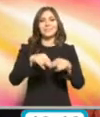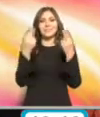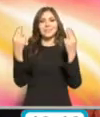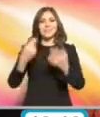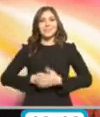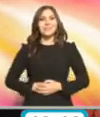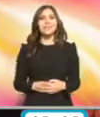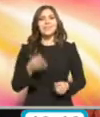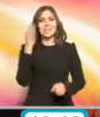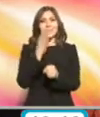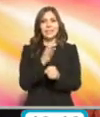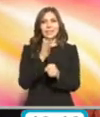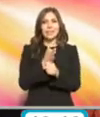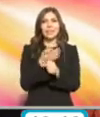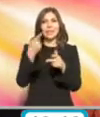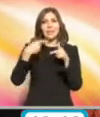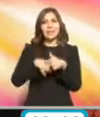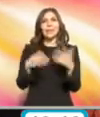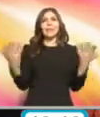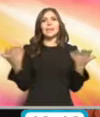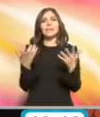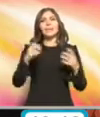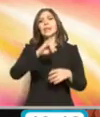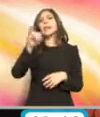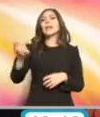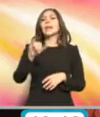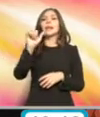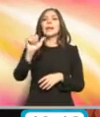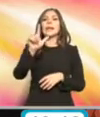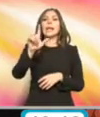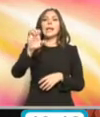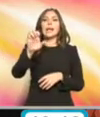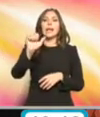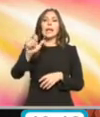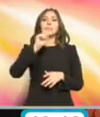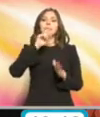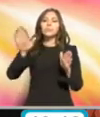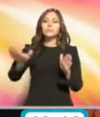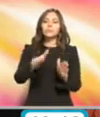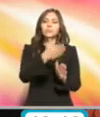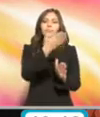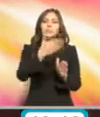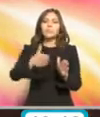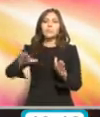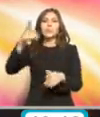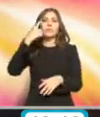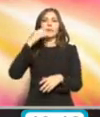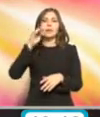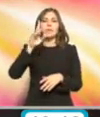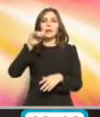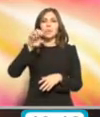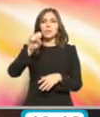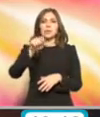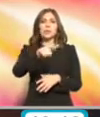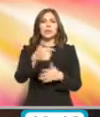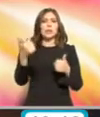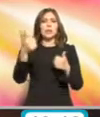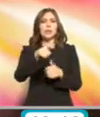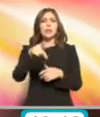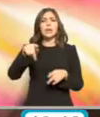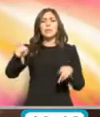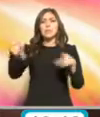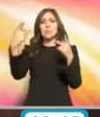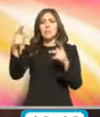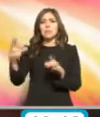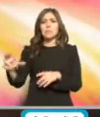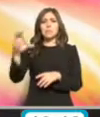bueno, vamos a comenzar haciendo nuestra jalea de frambuesa. En este caso trajimos el puré ya hecho. En las tiendas reposteras lo venden así, pero